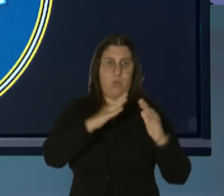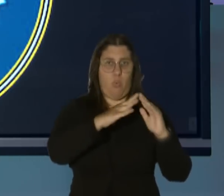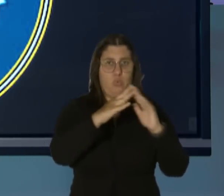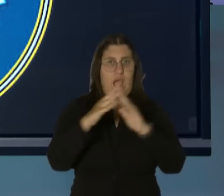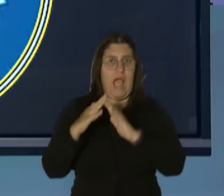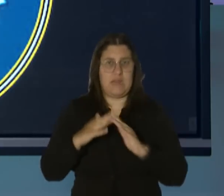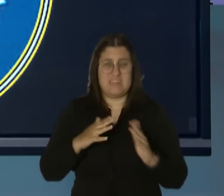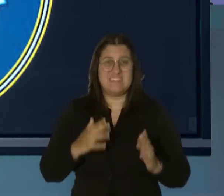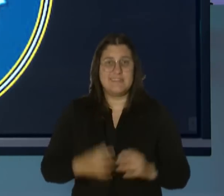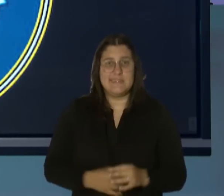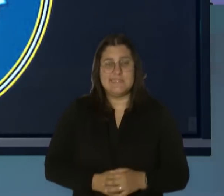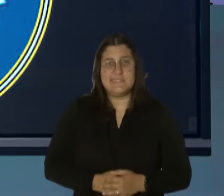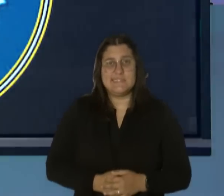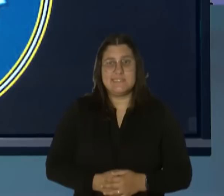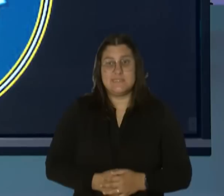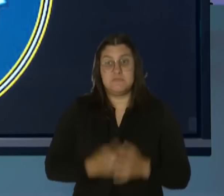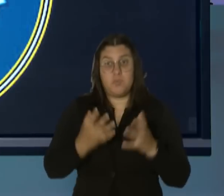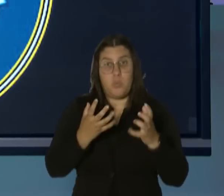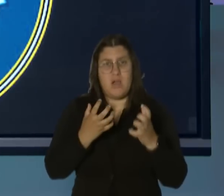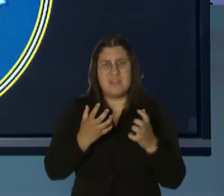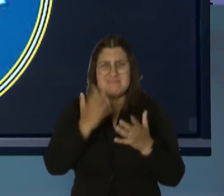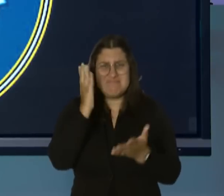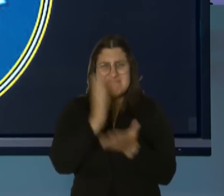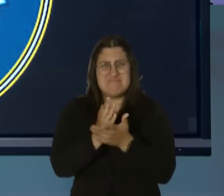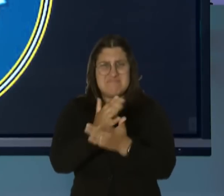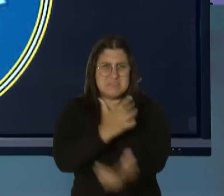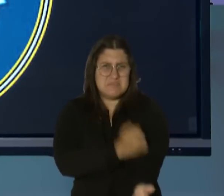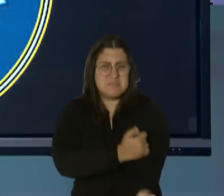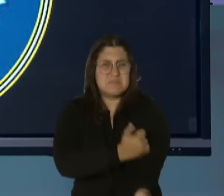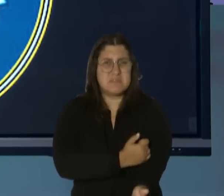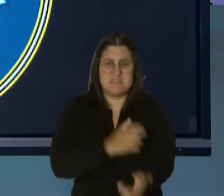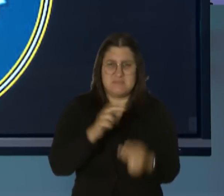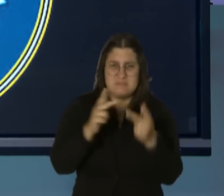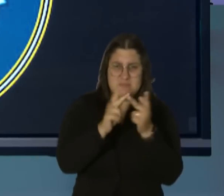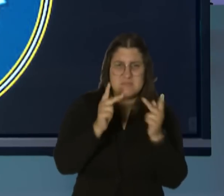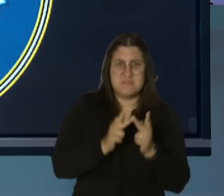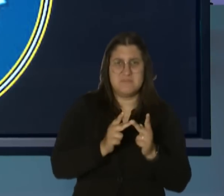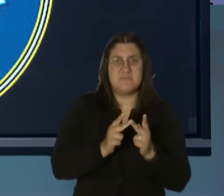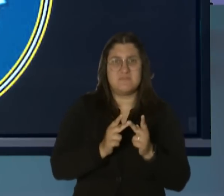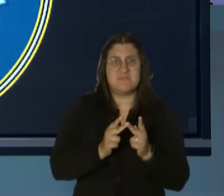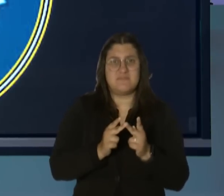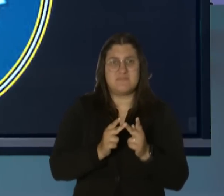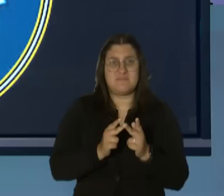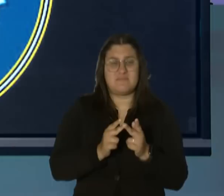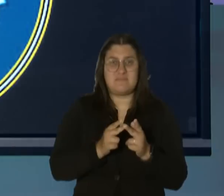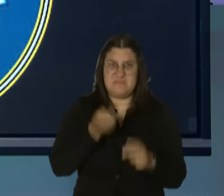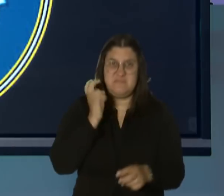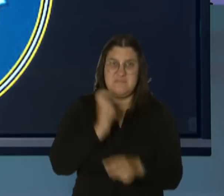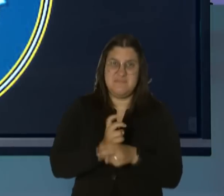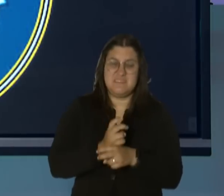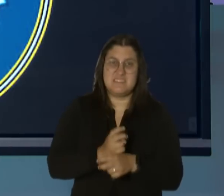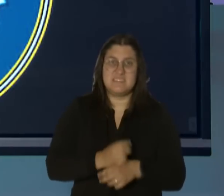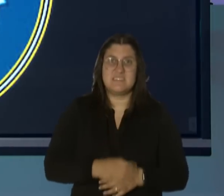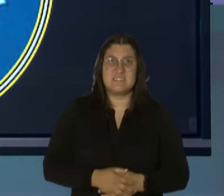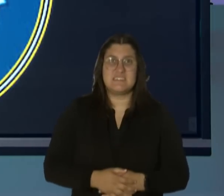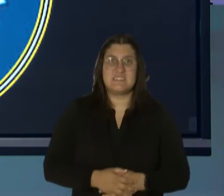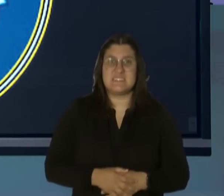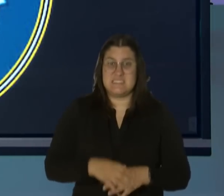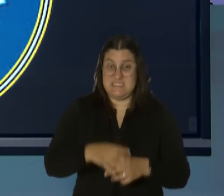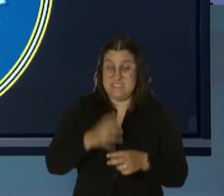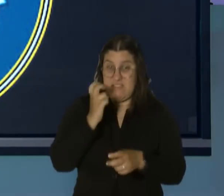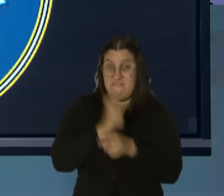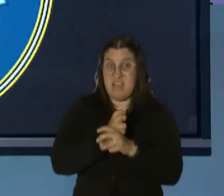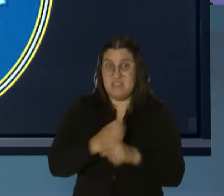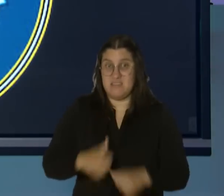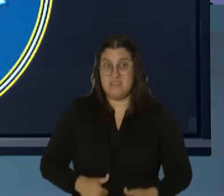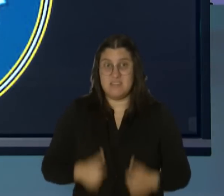donde sea, quieren salir de esas tinieblas, ese lugar o de esa forma tan difícil de